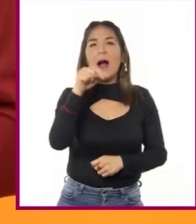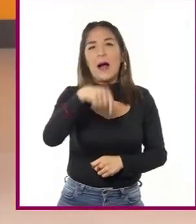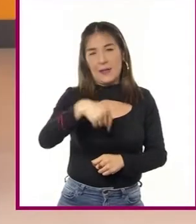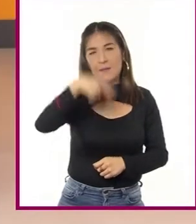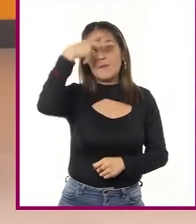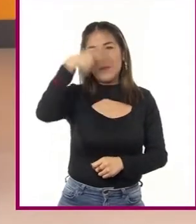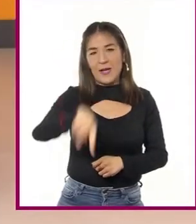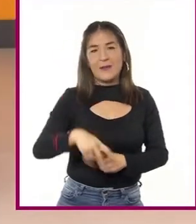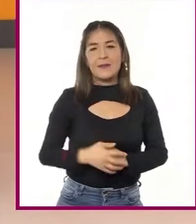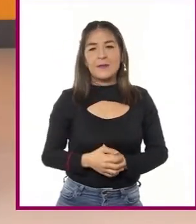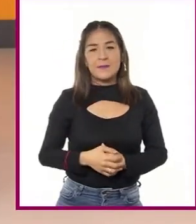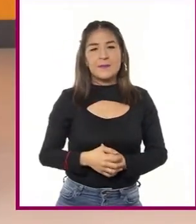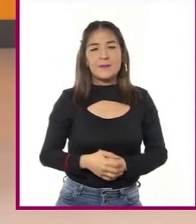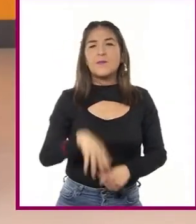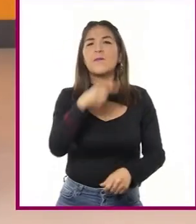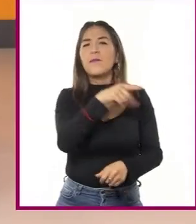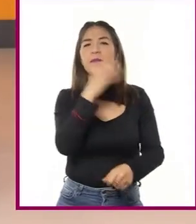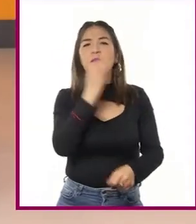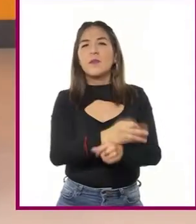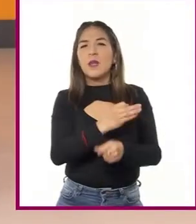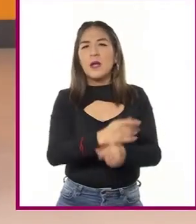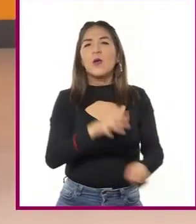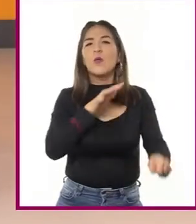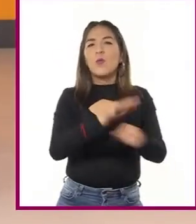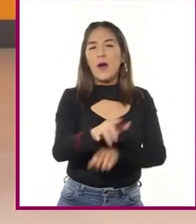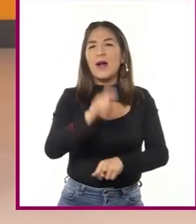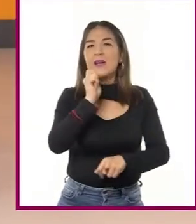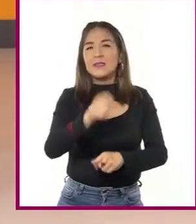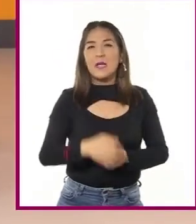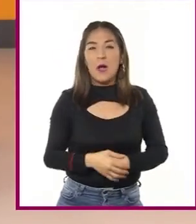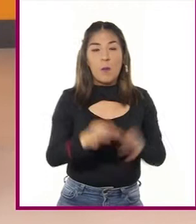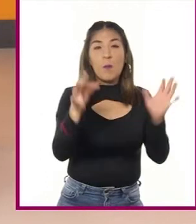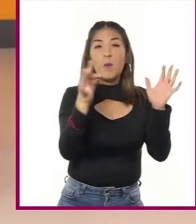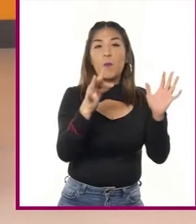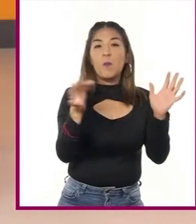México. En este caso, el sitio termina con